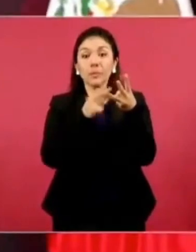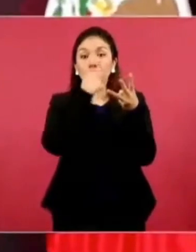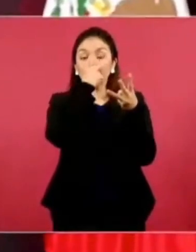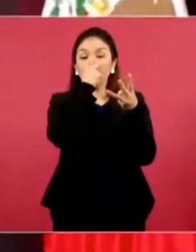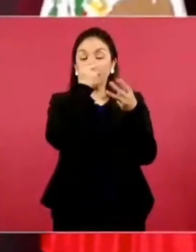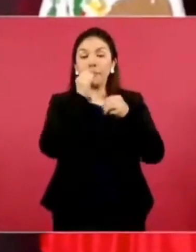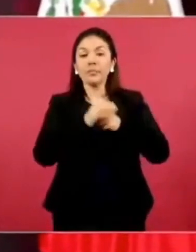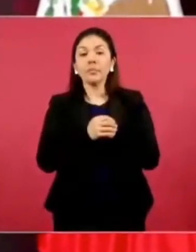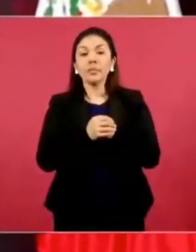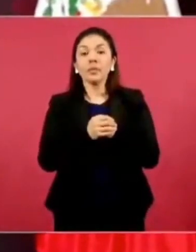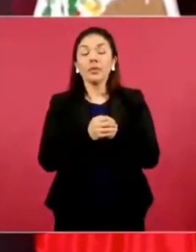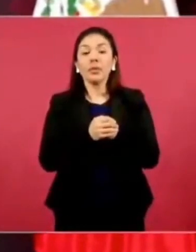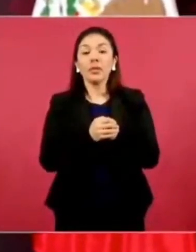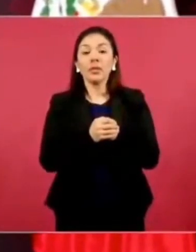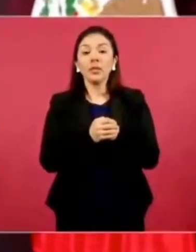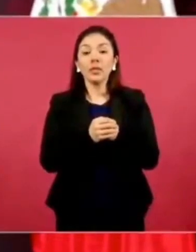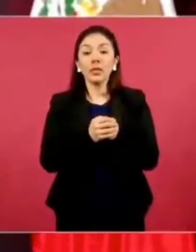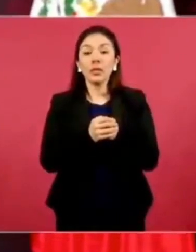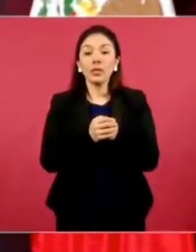suspender